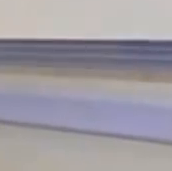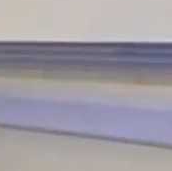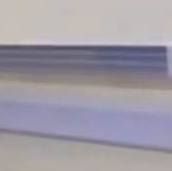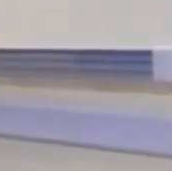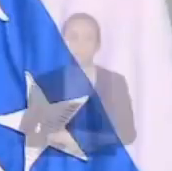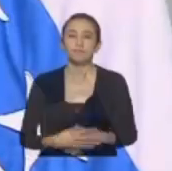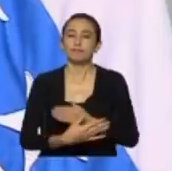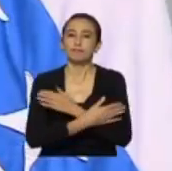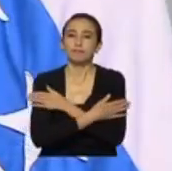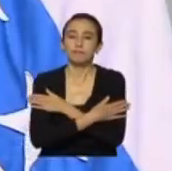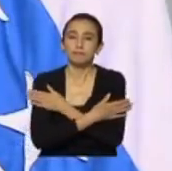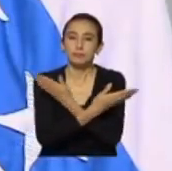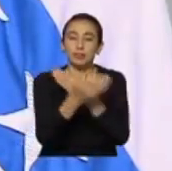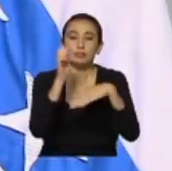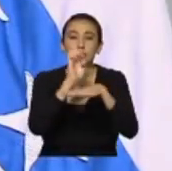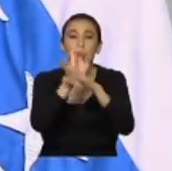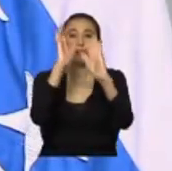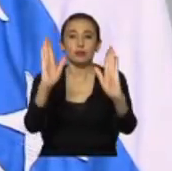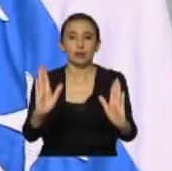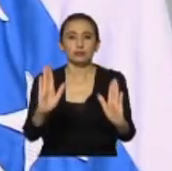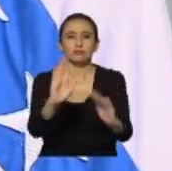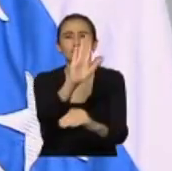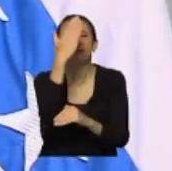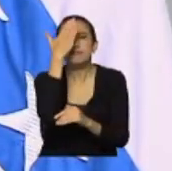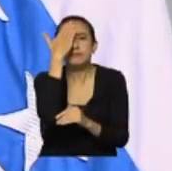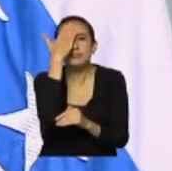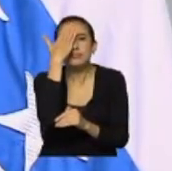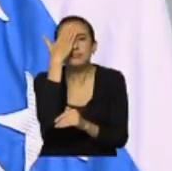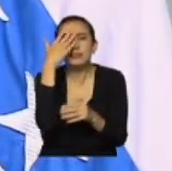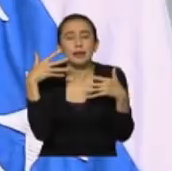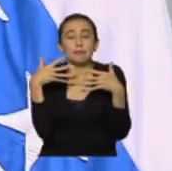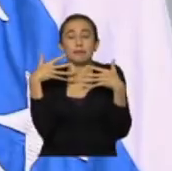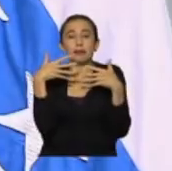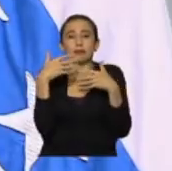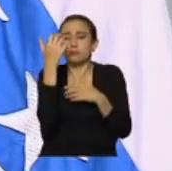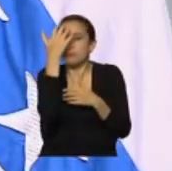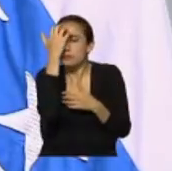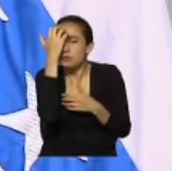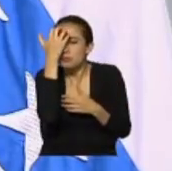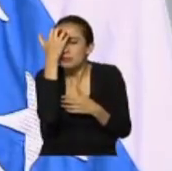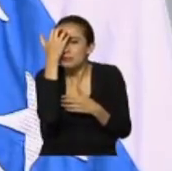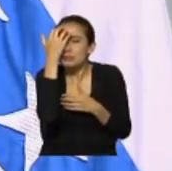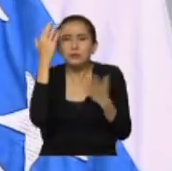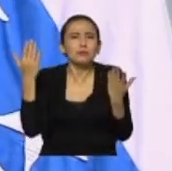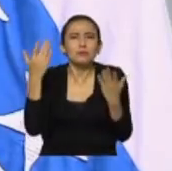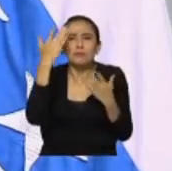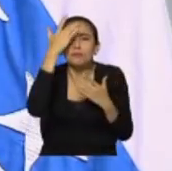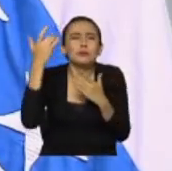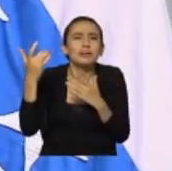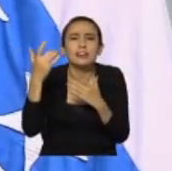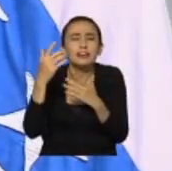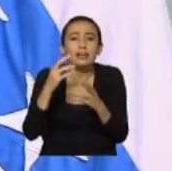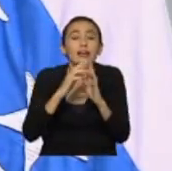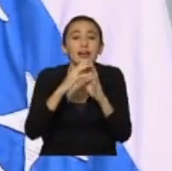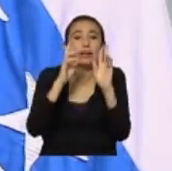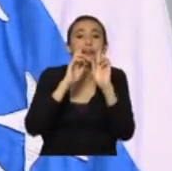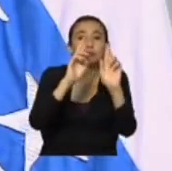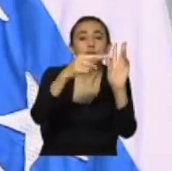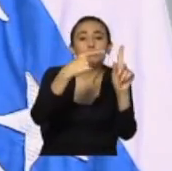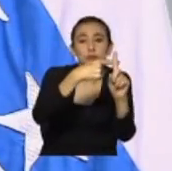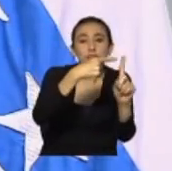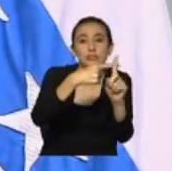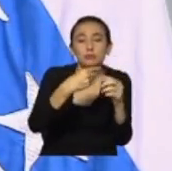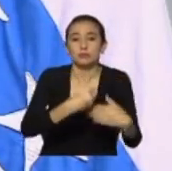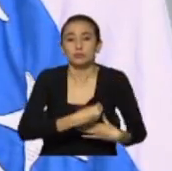queridos ecuatorianos sé que muchos de ustedes tienen miedo preocupación ante el aumento de casos de contagios que estamos teniendo todos los días